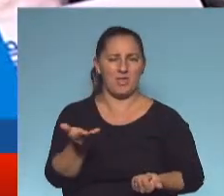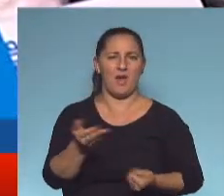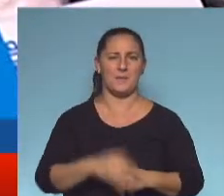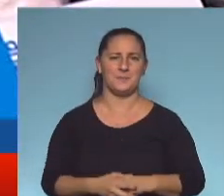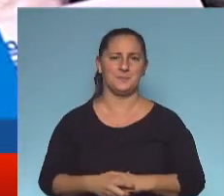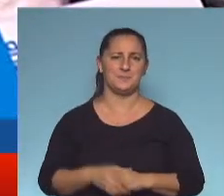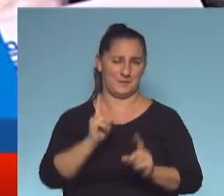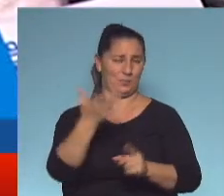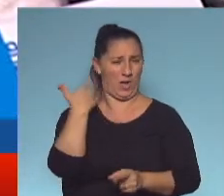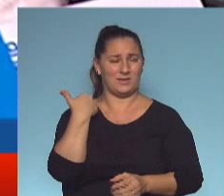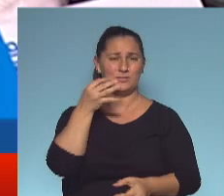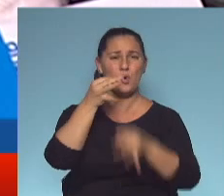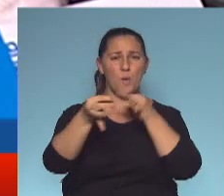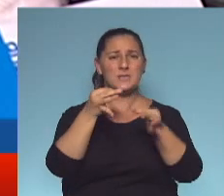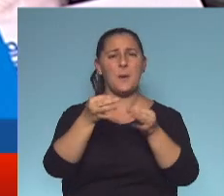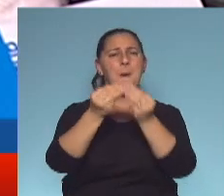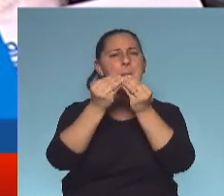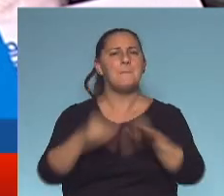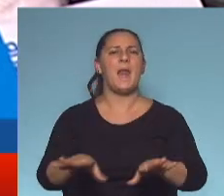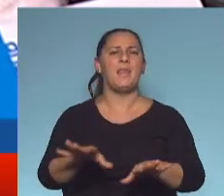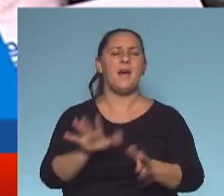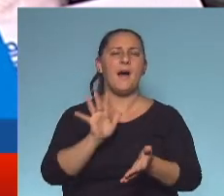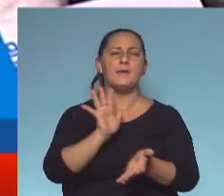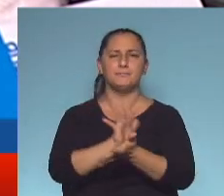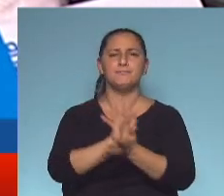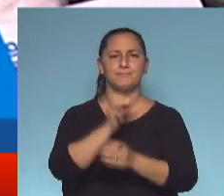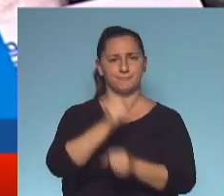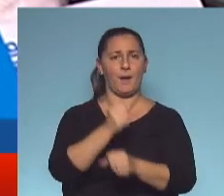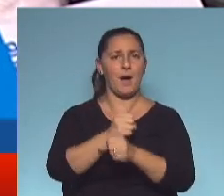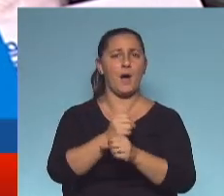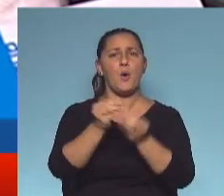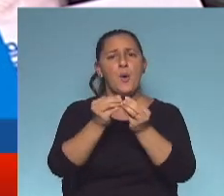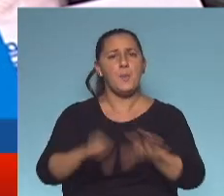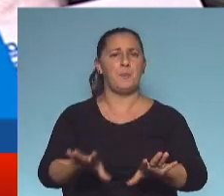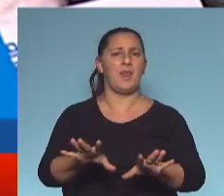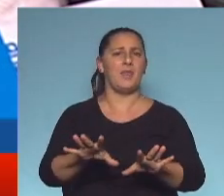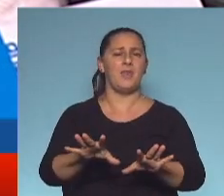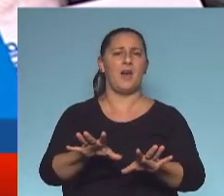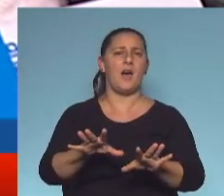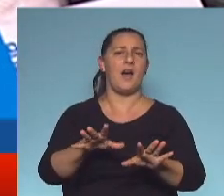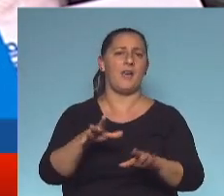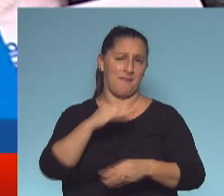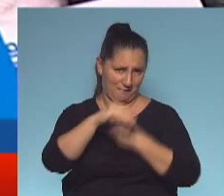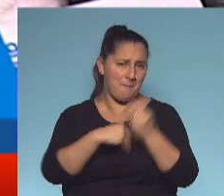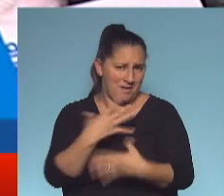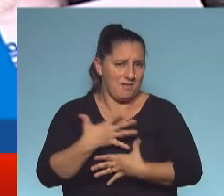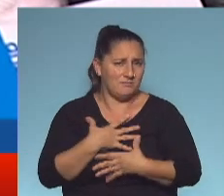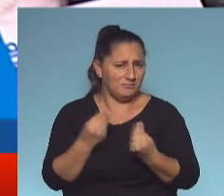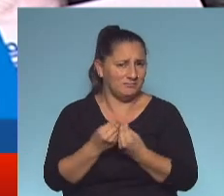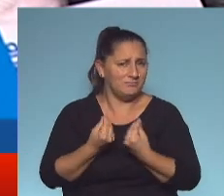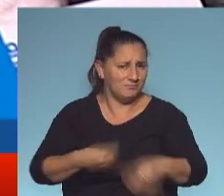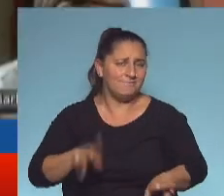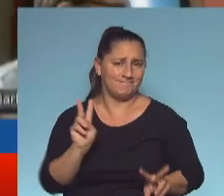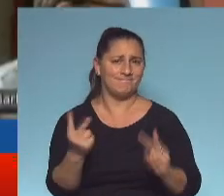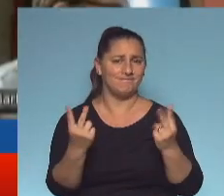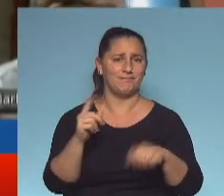hemos conversado, pérdida también del trabajo, pérdida de muchos seres queridos que nos